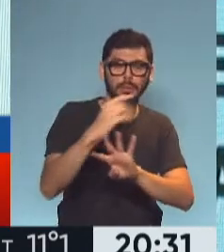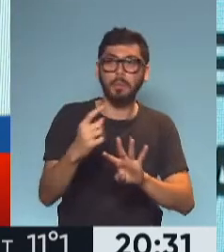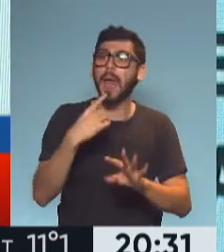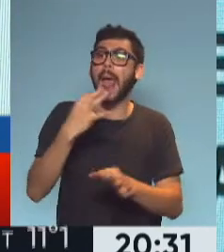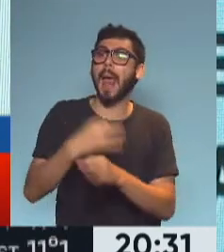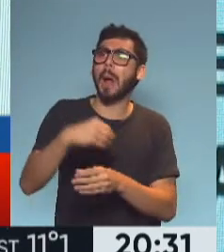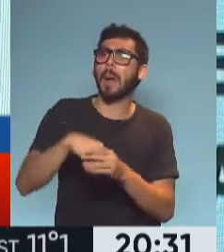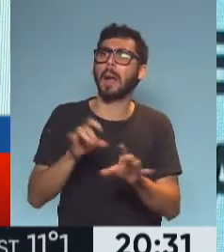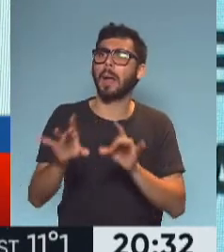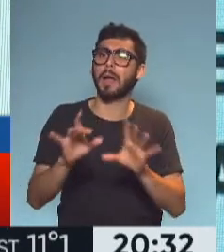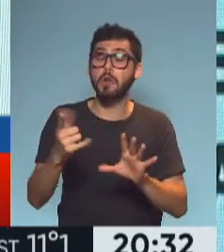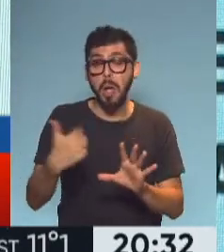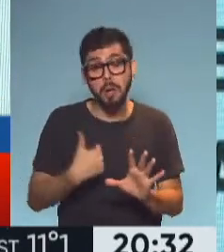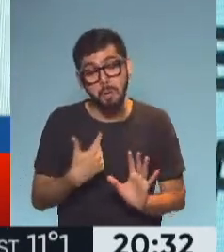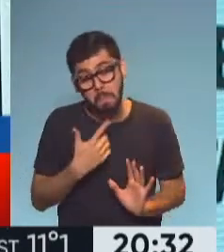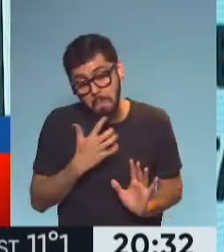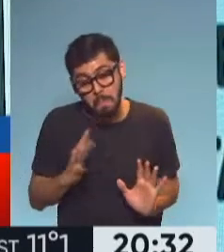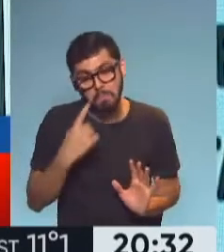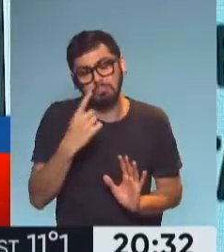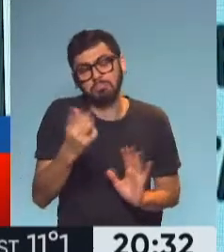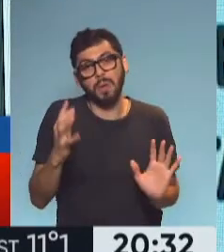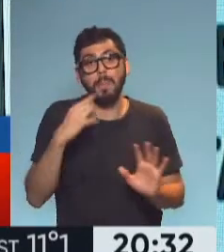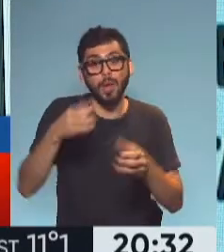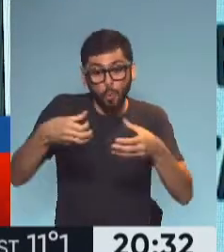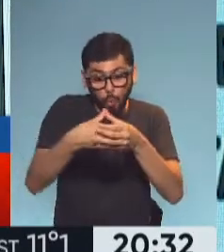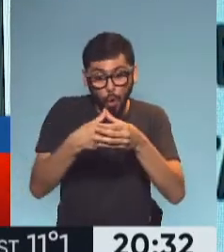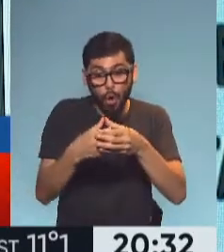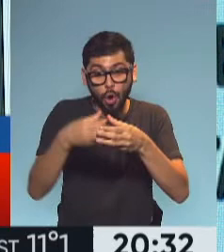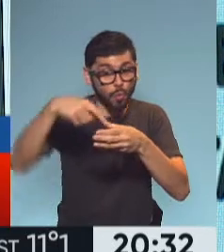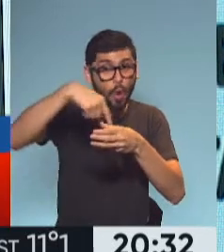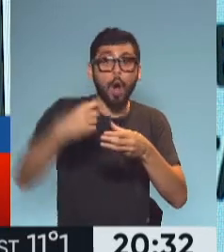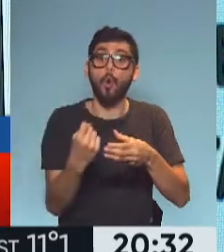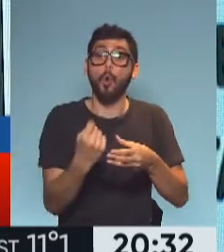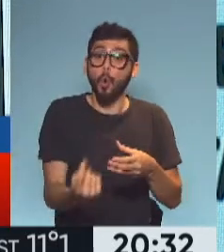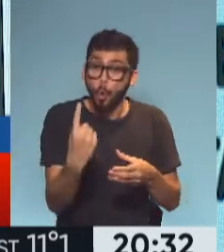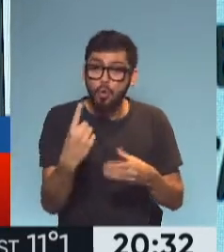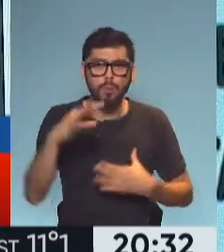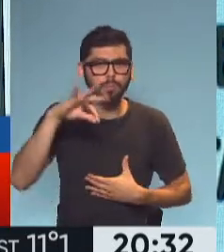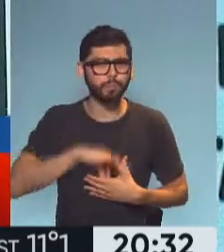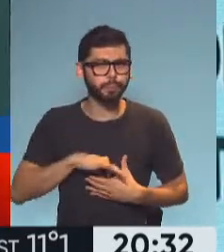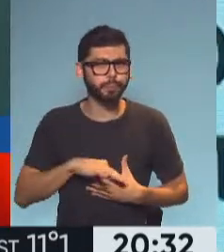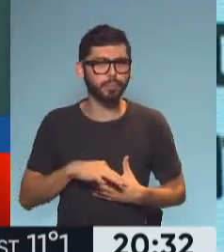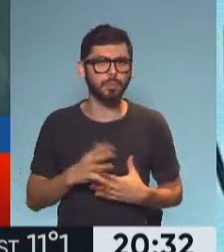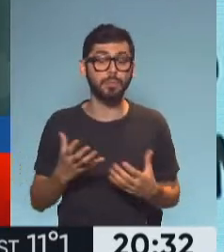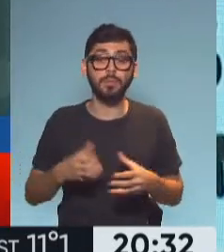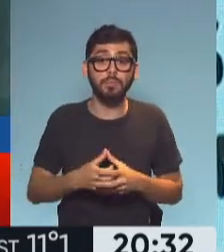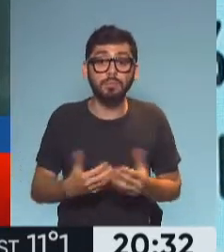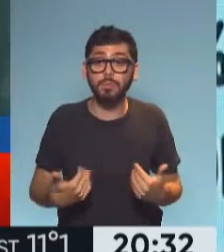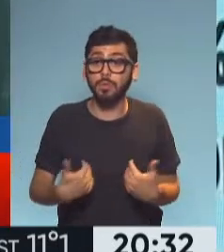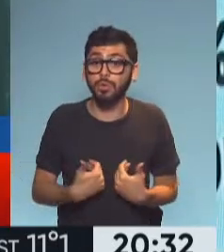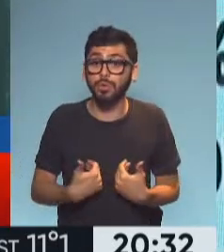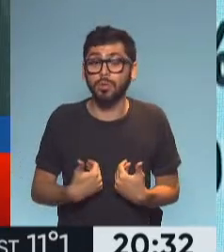una... Además, cuando se pincha la burbuja y aparece un infectado dentro de la burbuja, no, yo lo